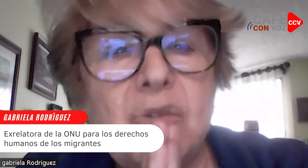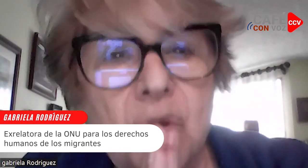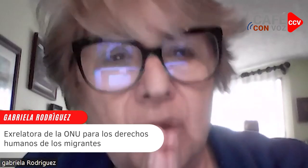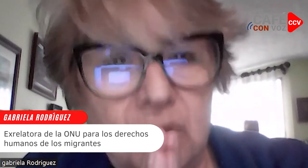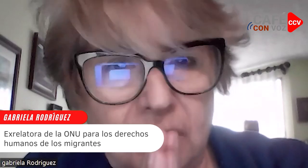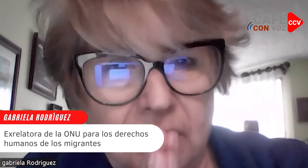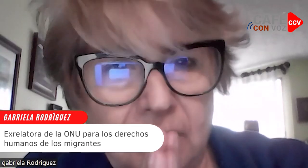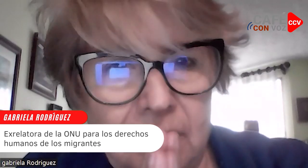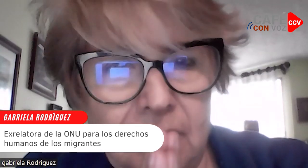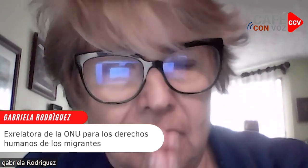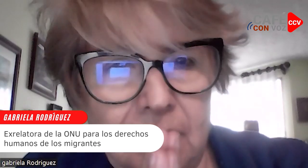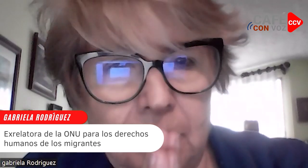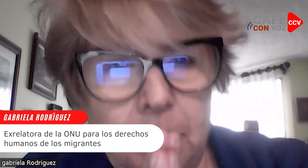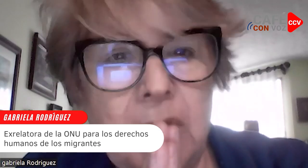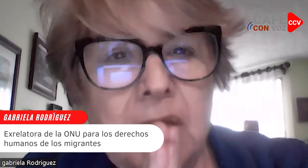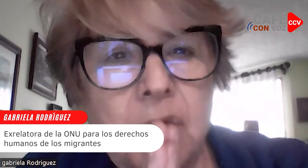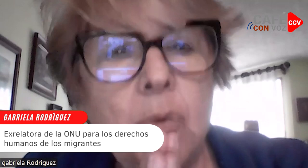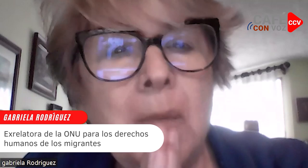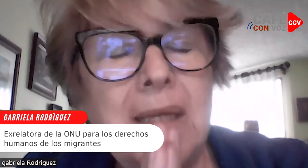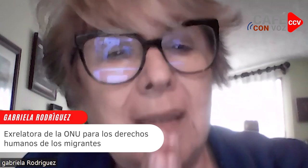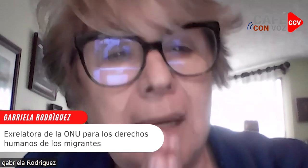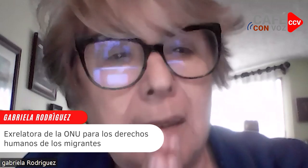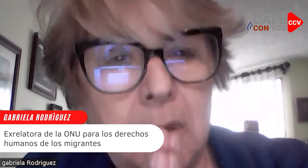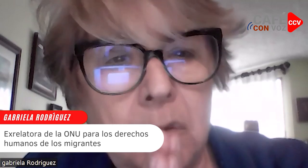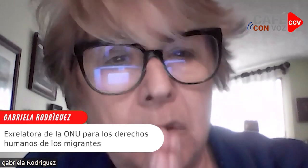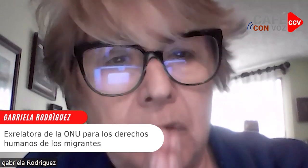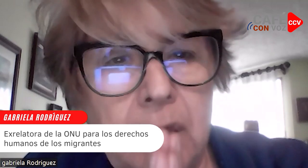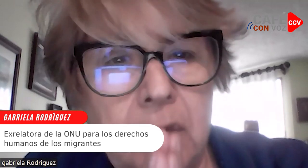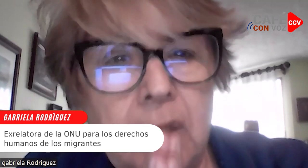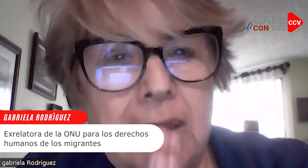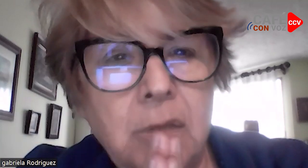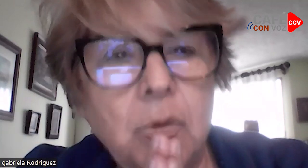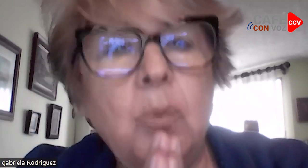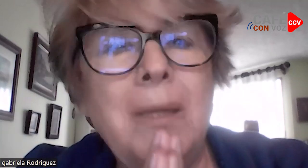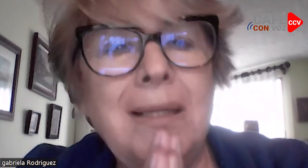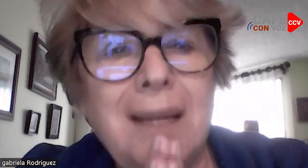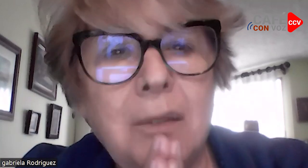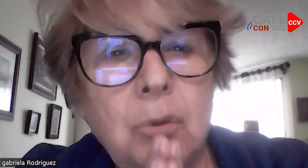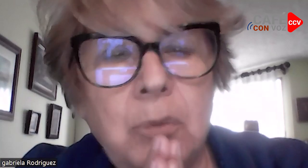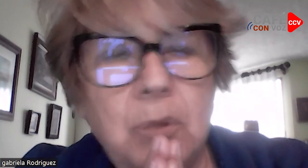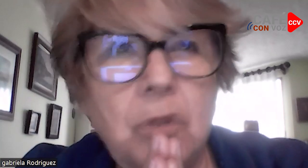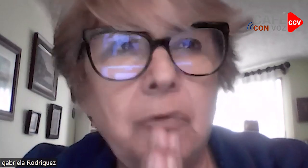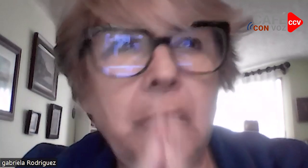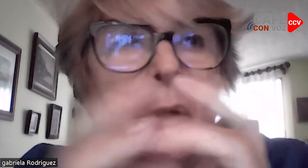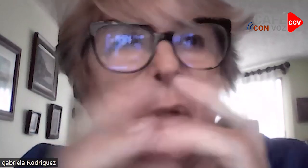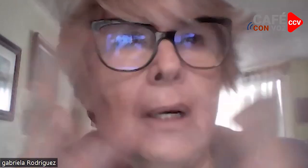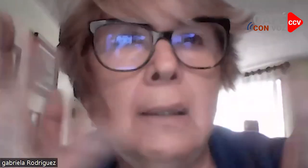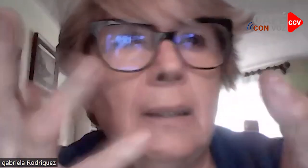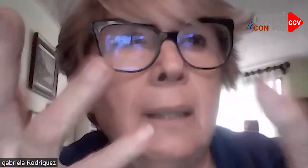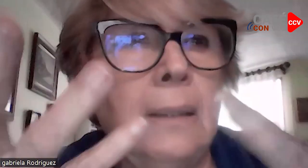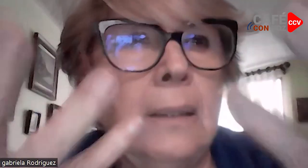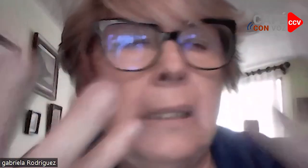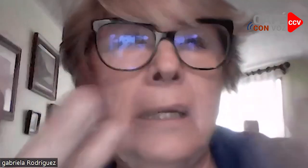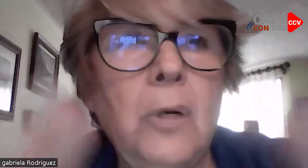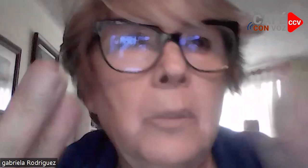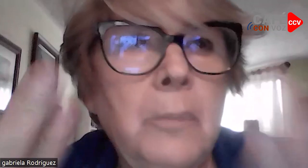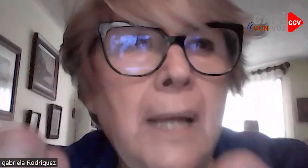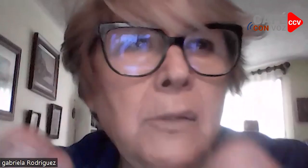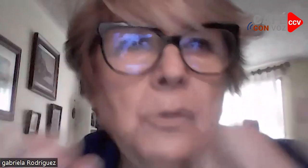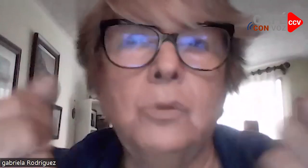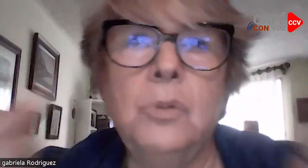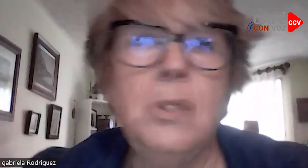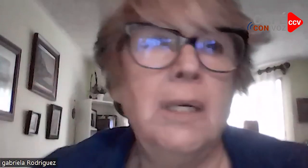protección humanitaria me estoy refiriendo al derecho humanitario no me estoy refiriendo a que hay que